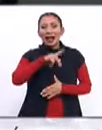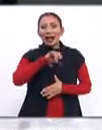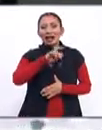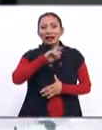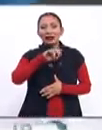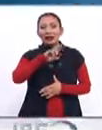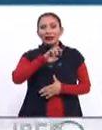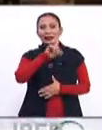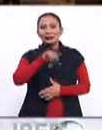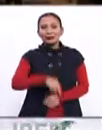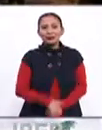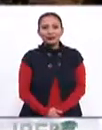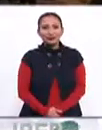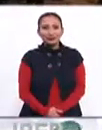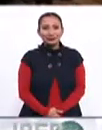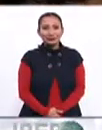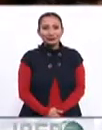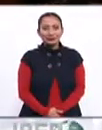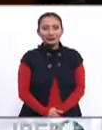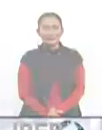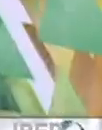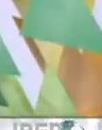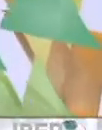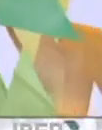Carla Rodríguez.